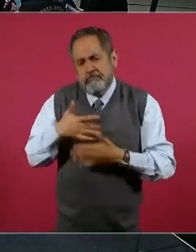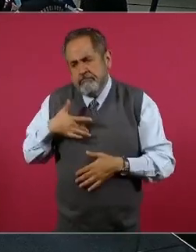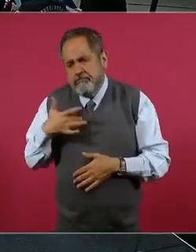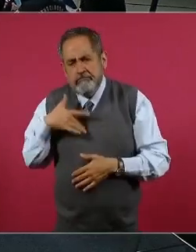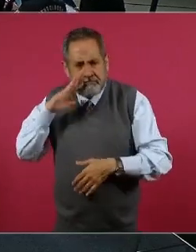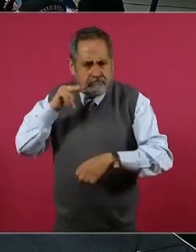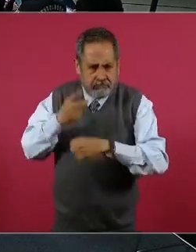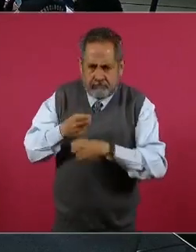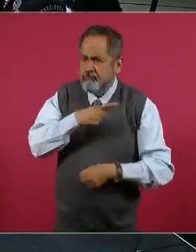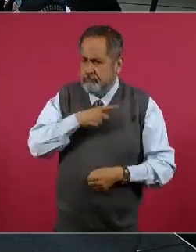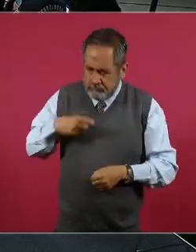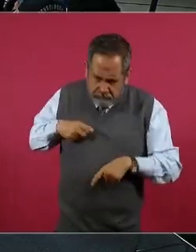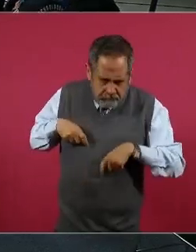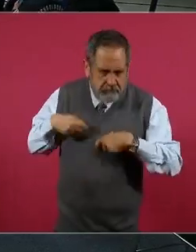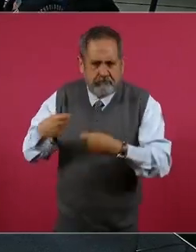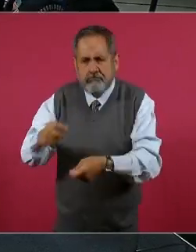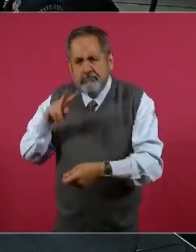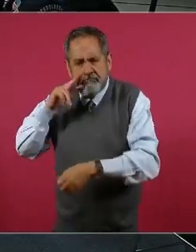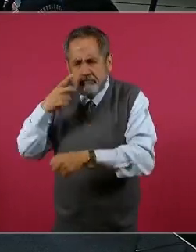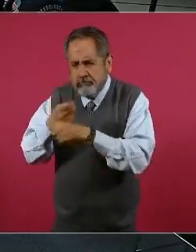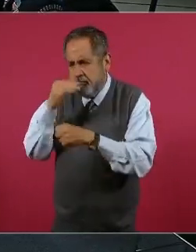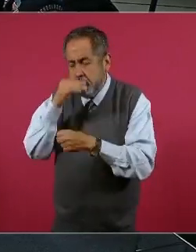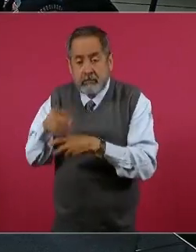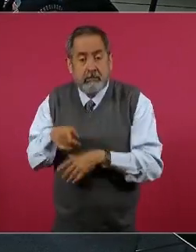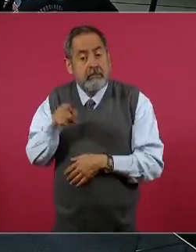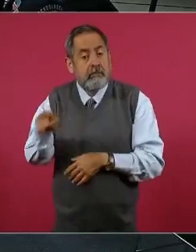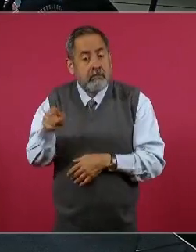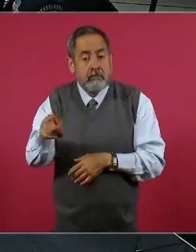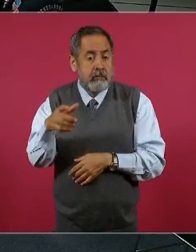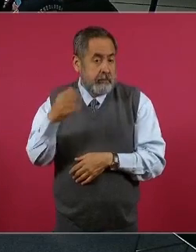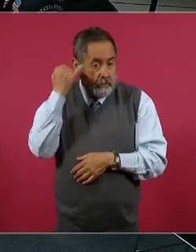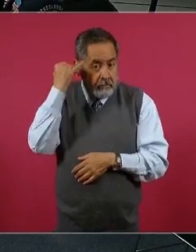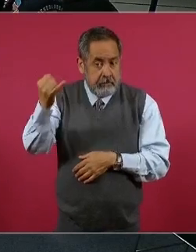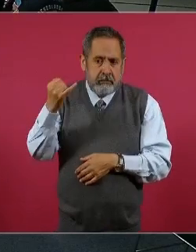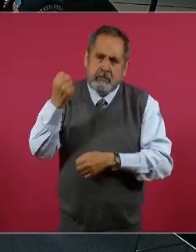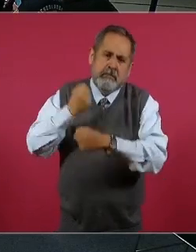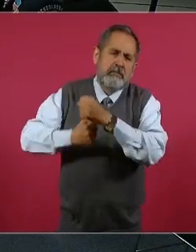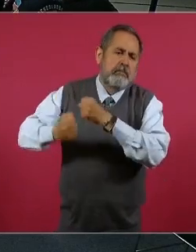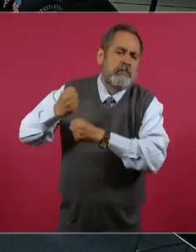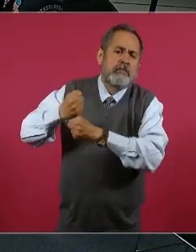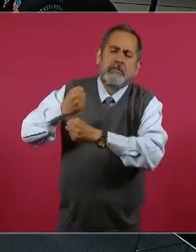¿sí? Que viene de siglos.